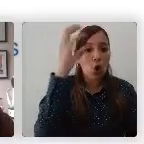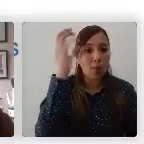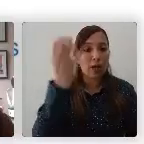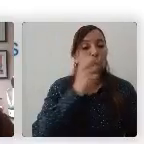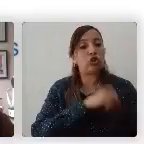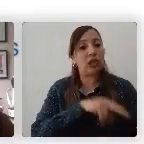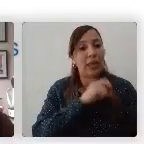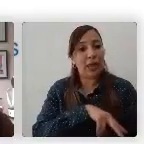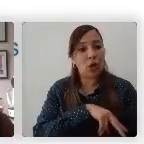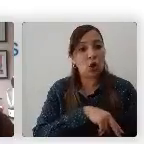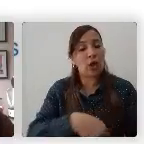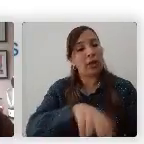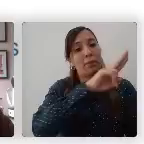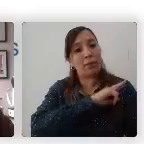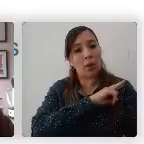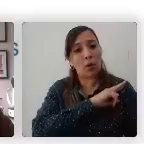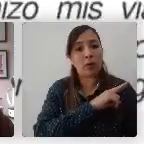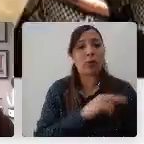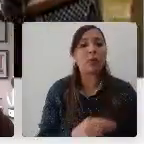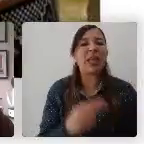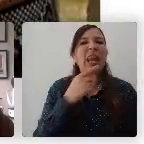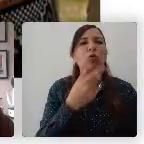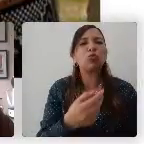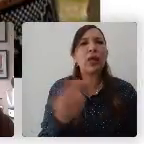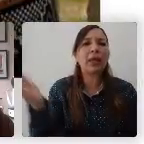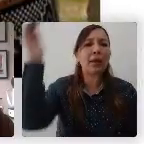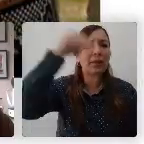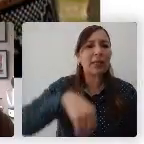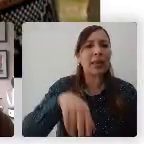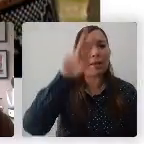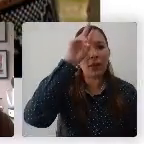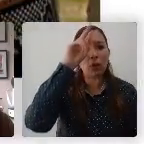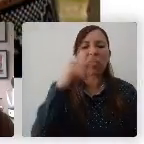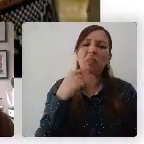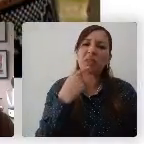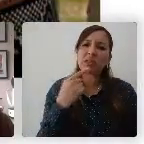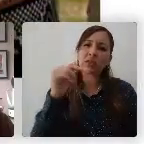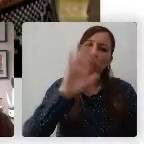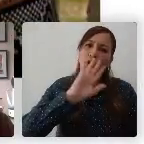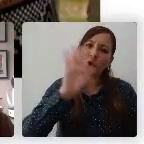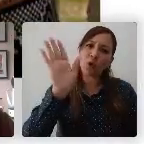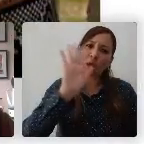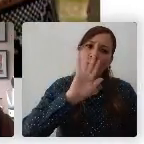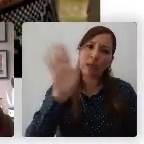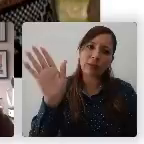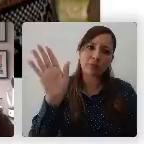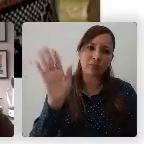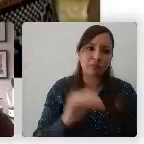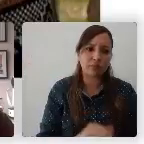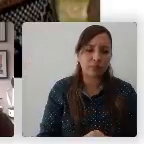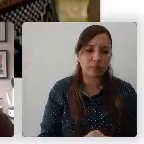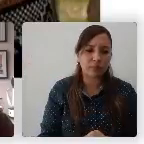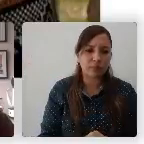turismo comunitario en su próximo viaje un poco para realizar la